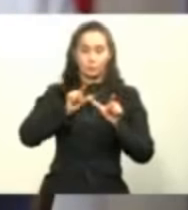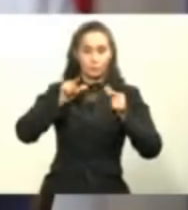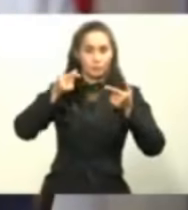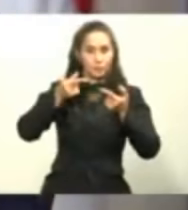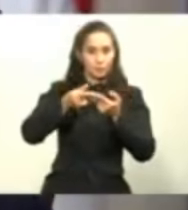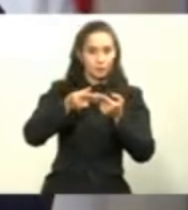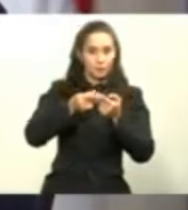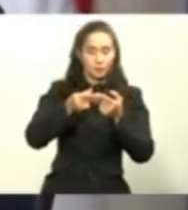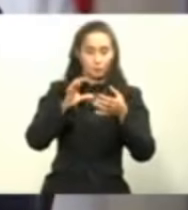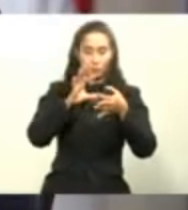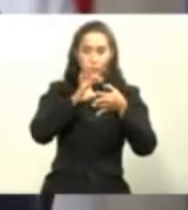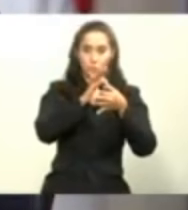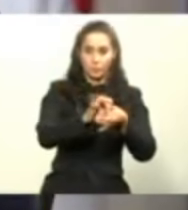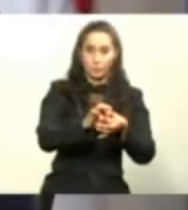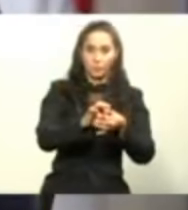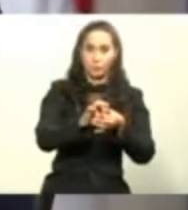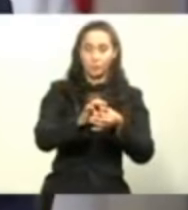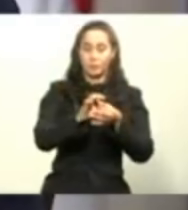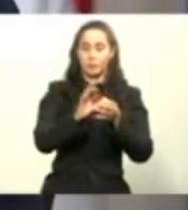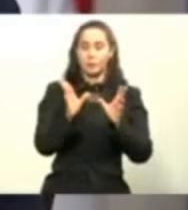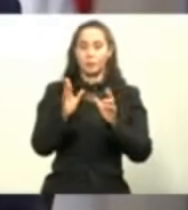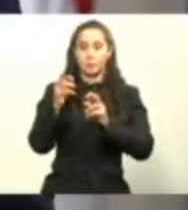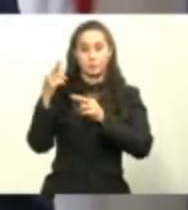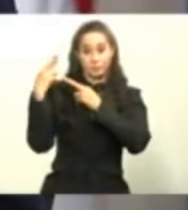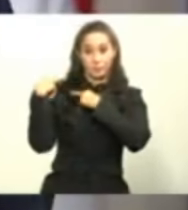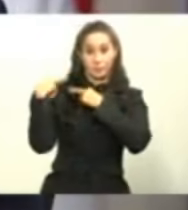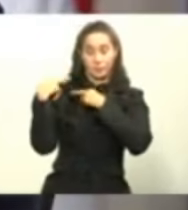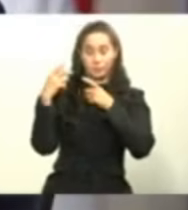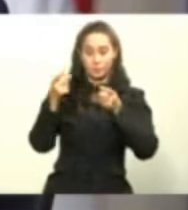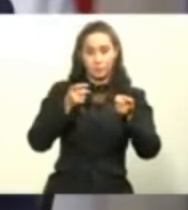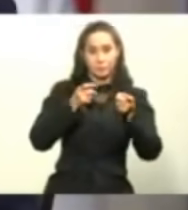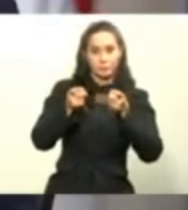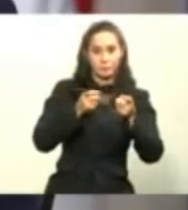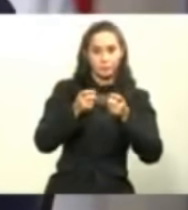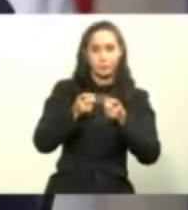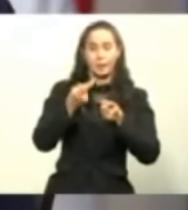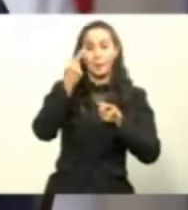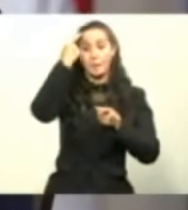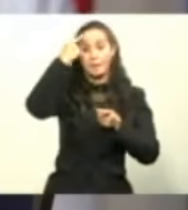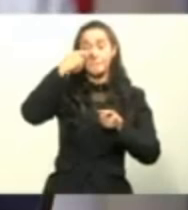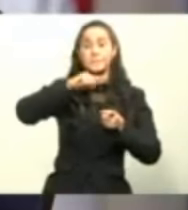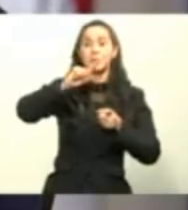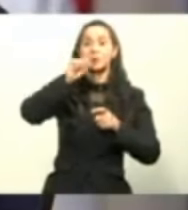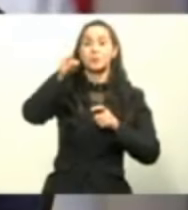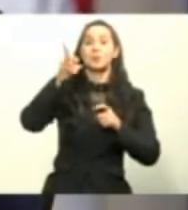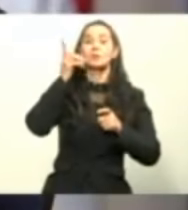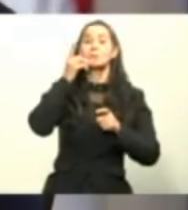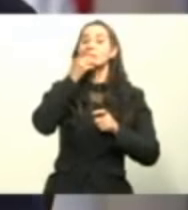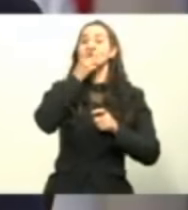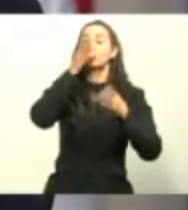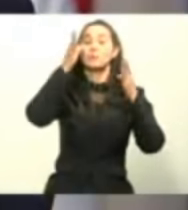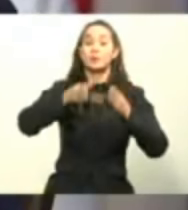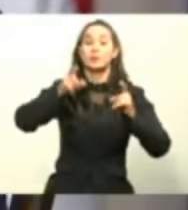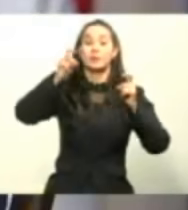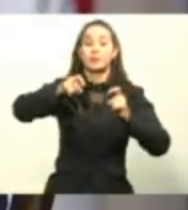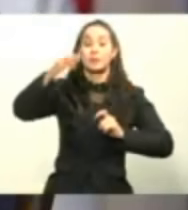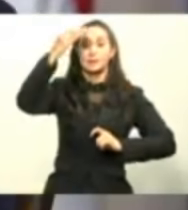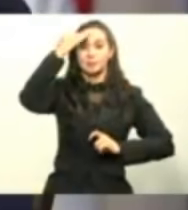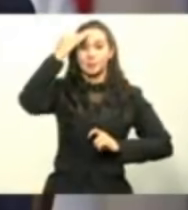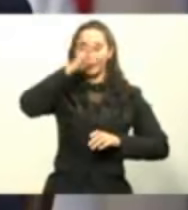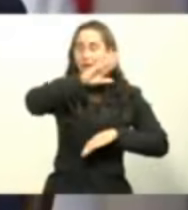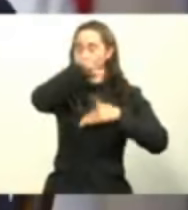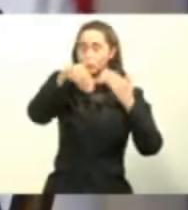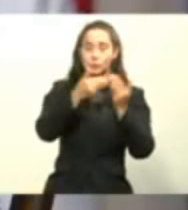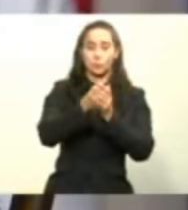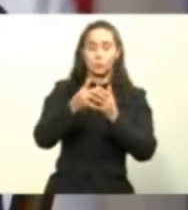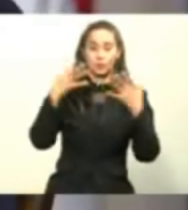crear protocolos en ese sentido. Pero es la población que tiene que saber que todo esto lo estamos haciendo por ellos,